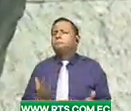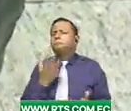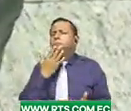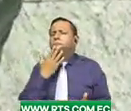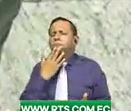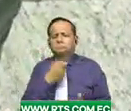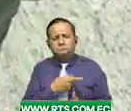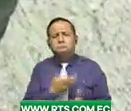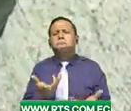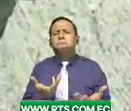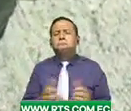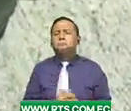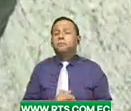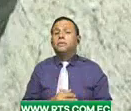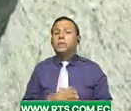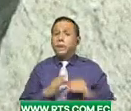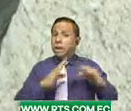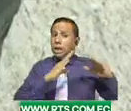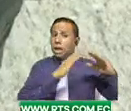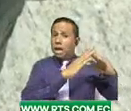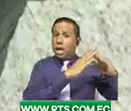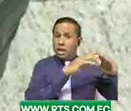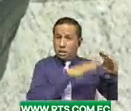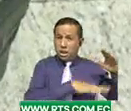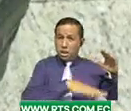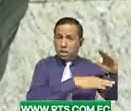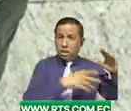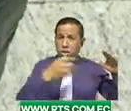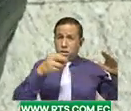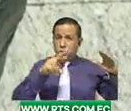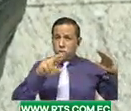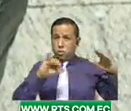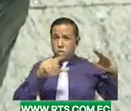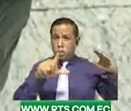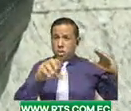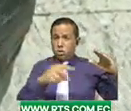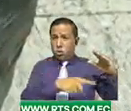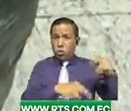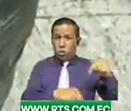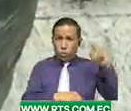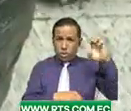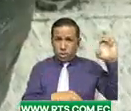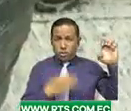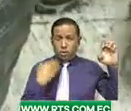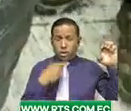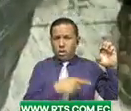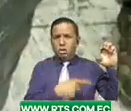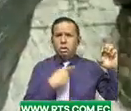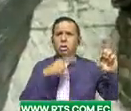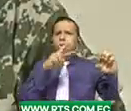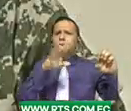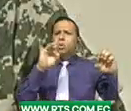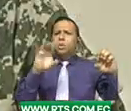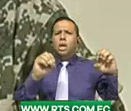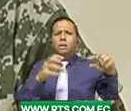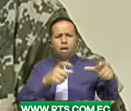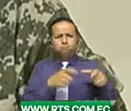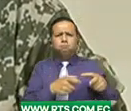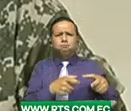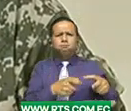resultados más que nada. En una finca del Chorrillo, al noreste de Guayaquil. 280 bloques tipo